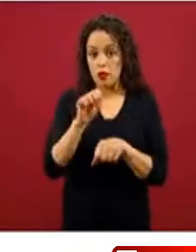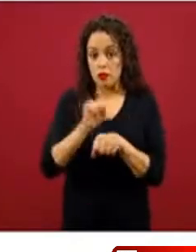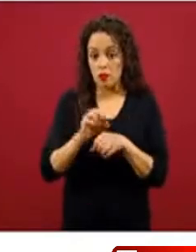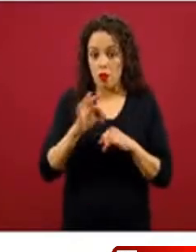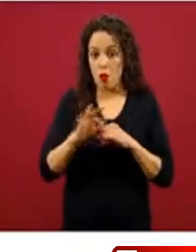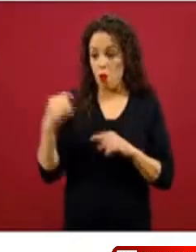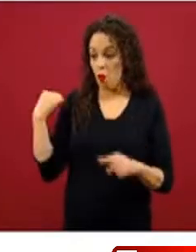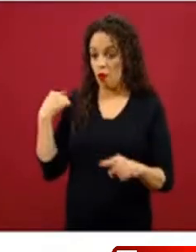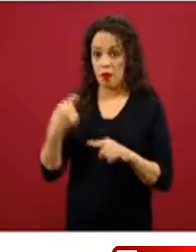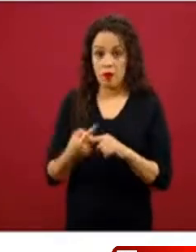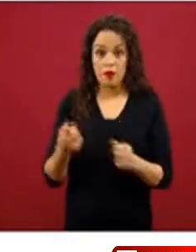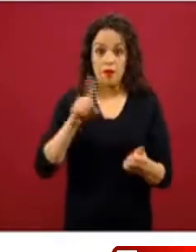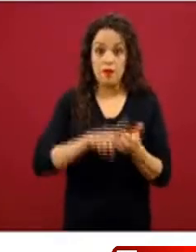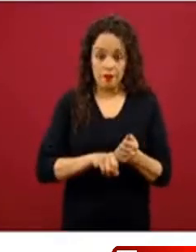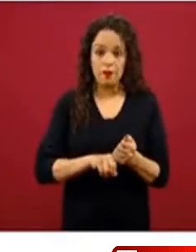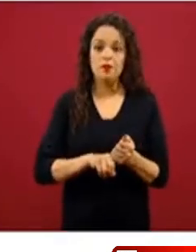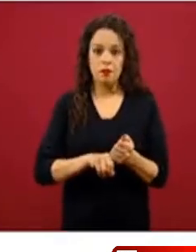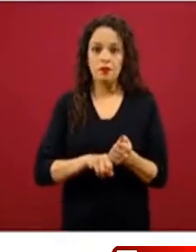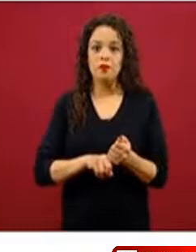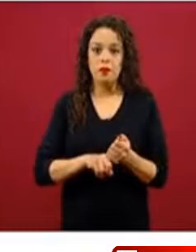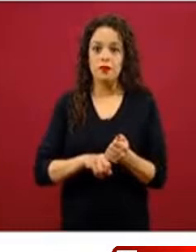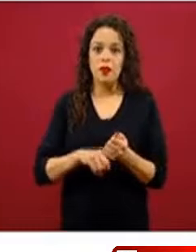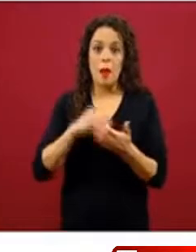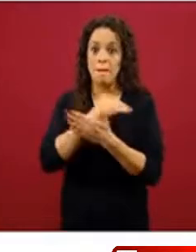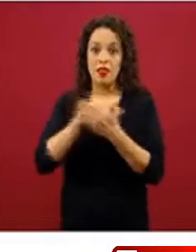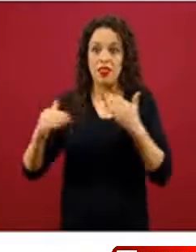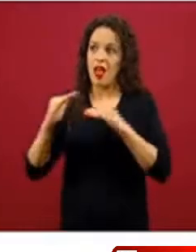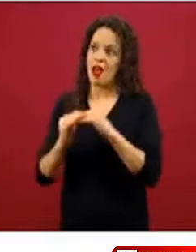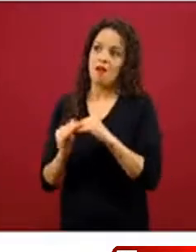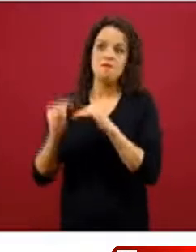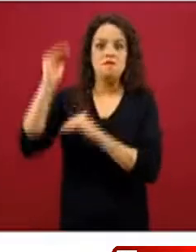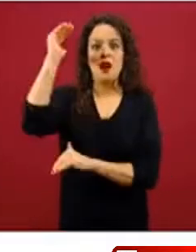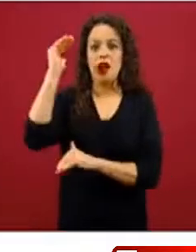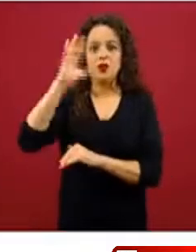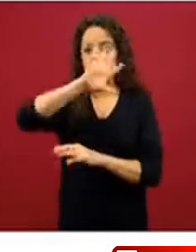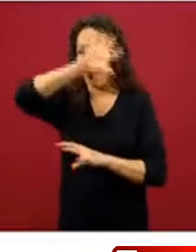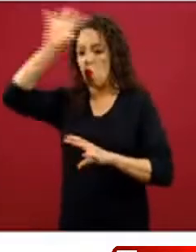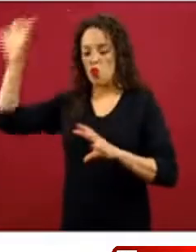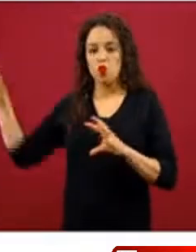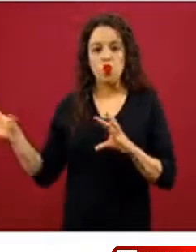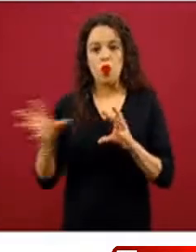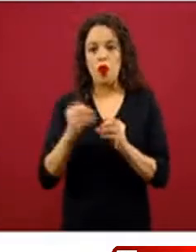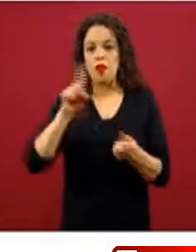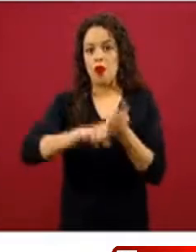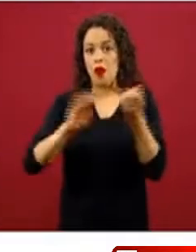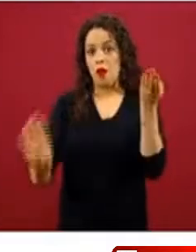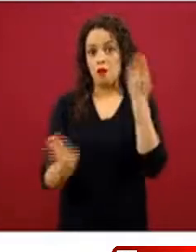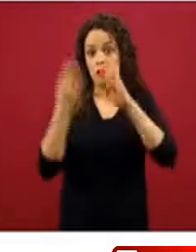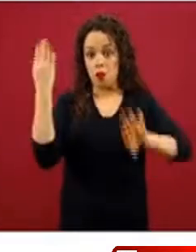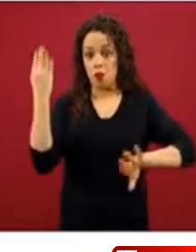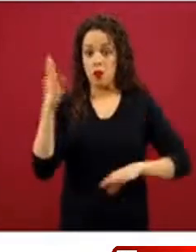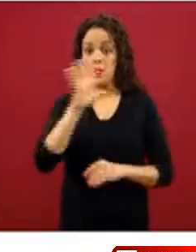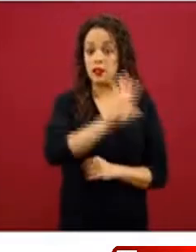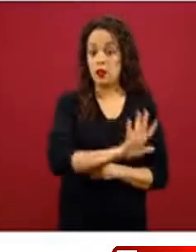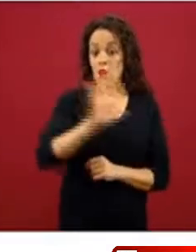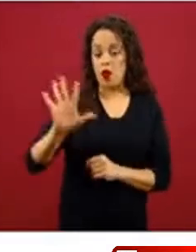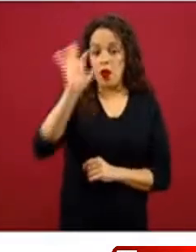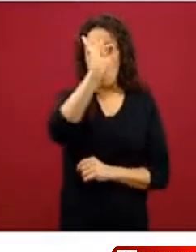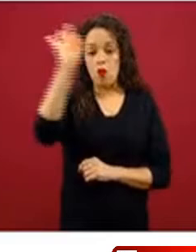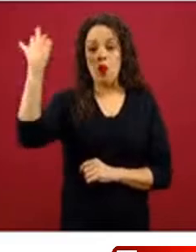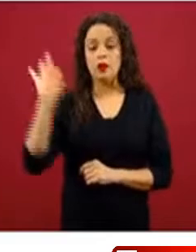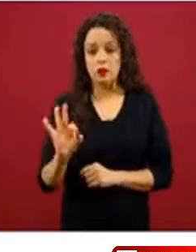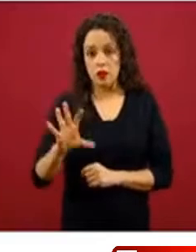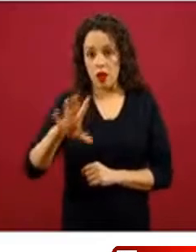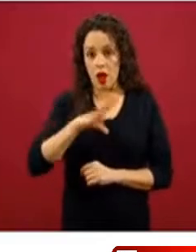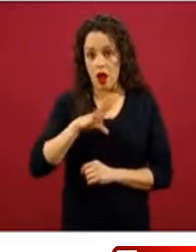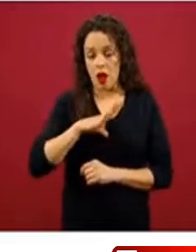continúan representando más de la mitad de todos los casos a nivel mundial. 55% es la proporción que hemos